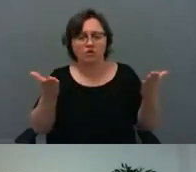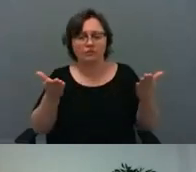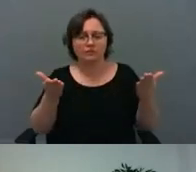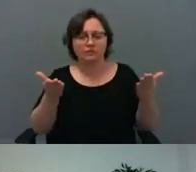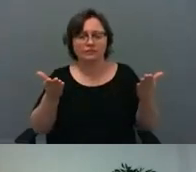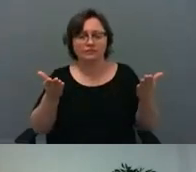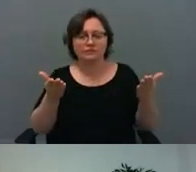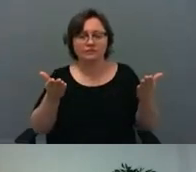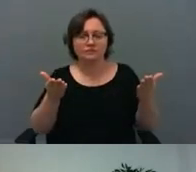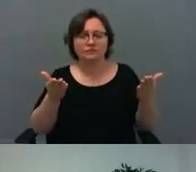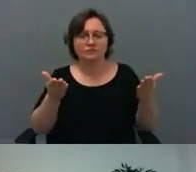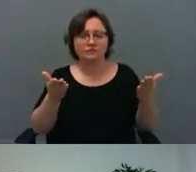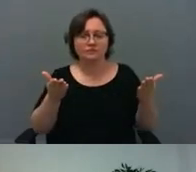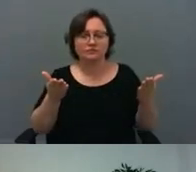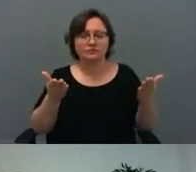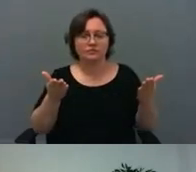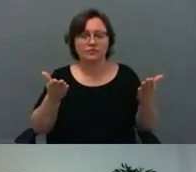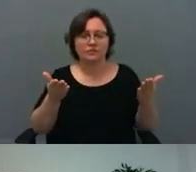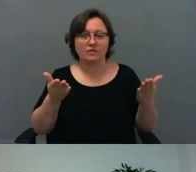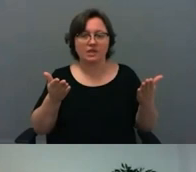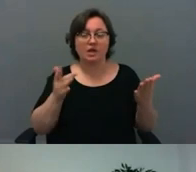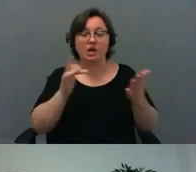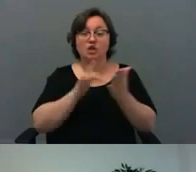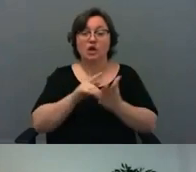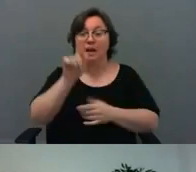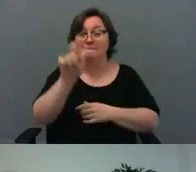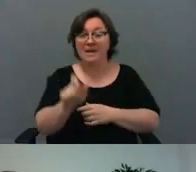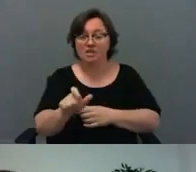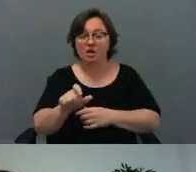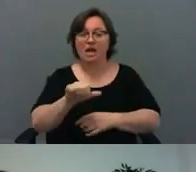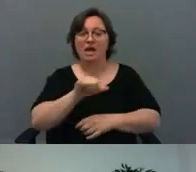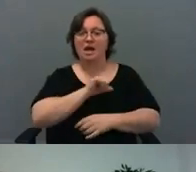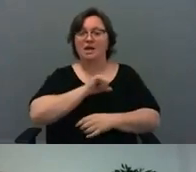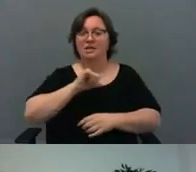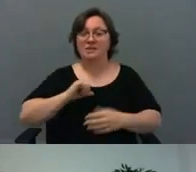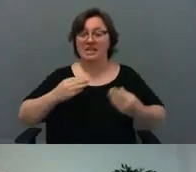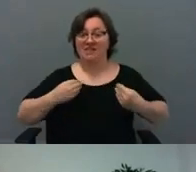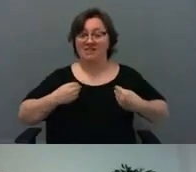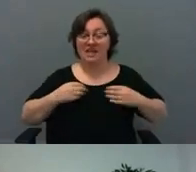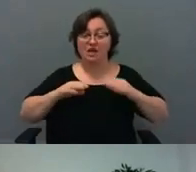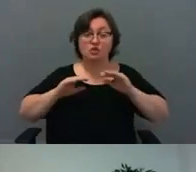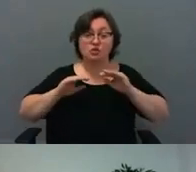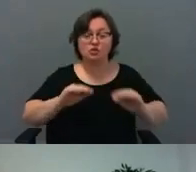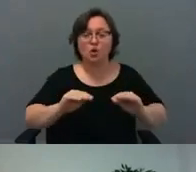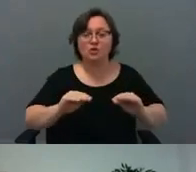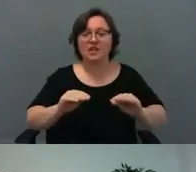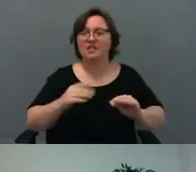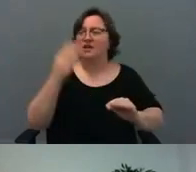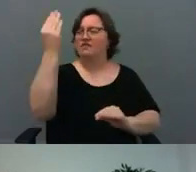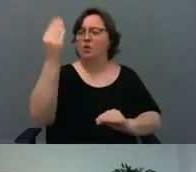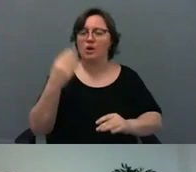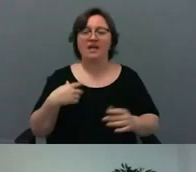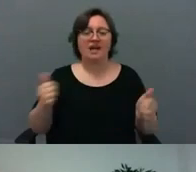¿hasta qué punto el basar la vida independiente en una única figura, como es la asistencia personal,